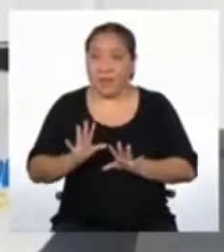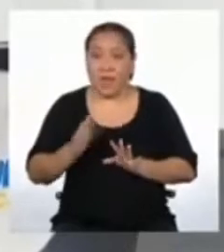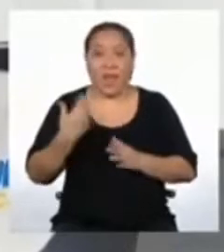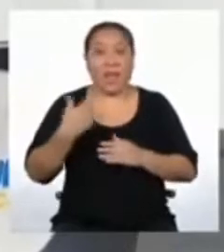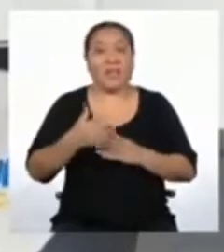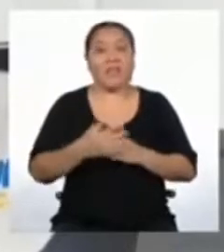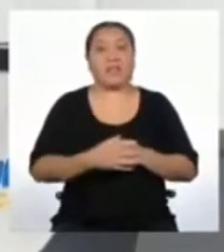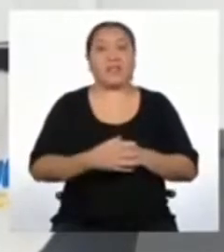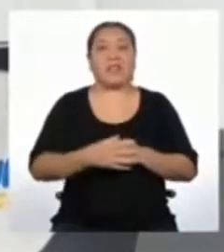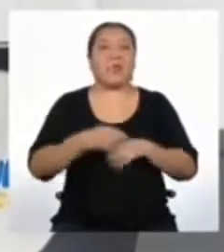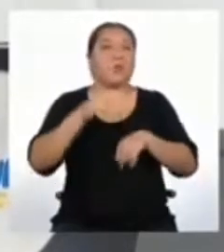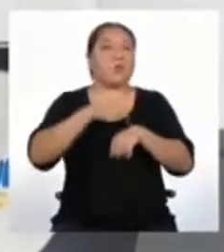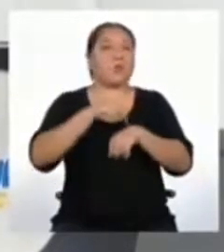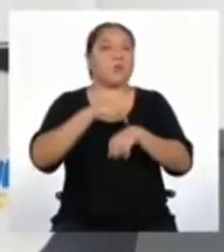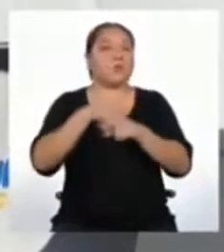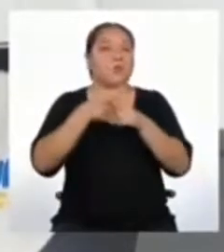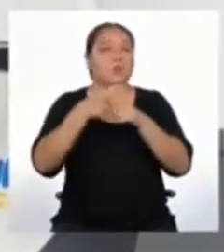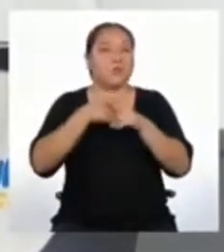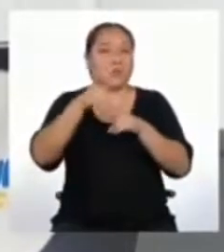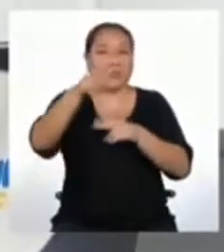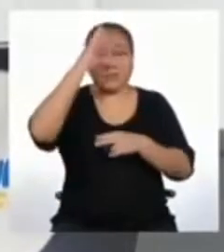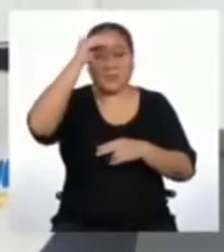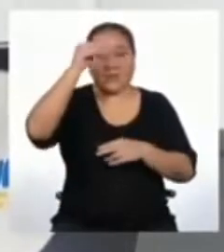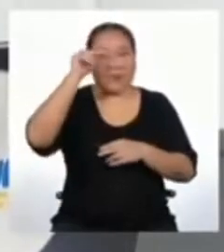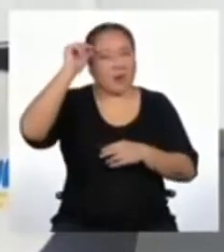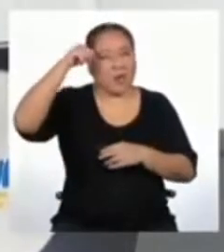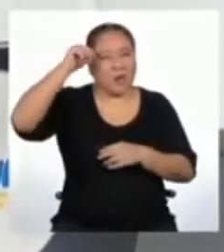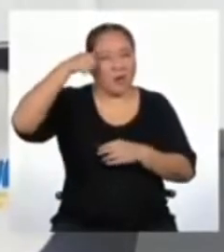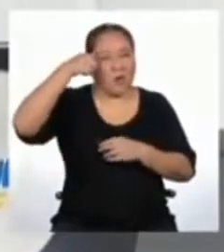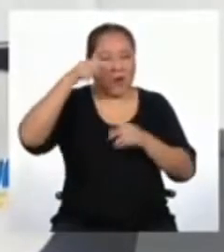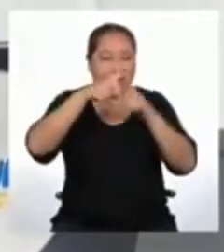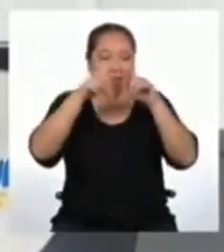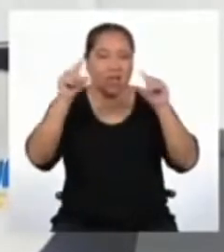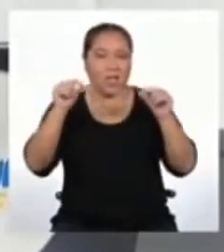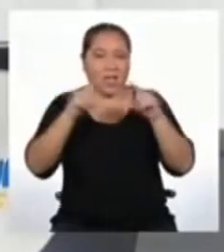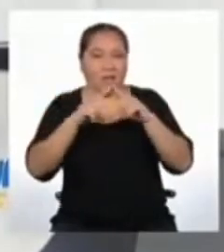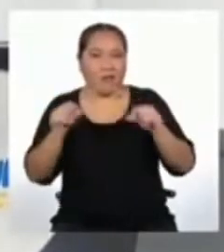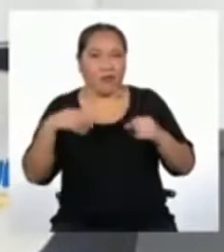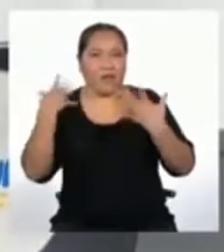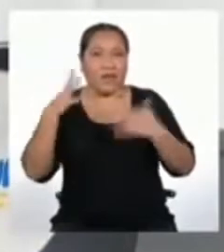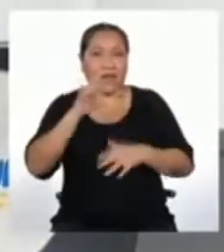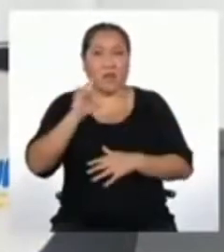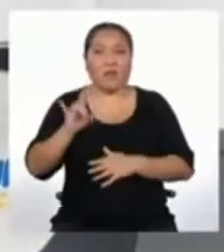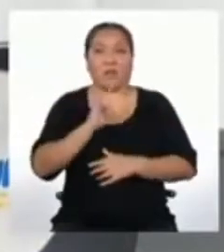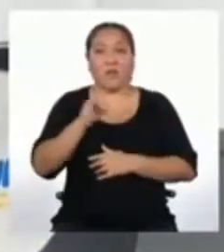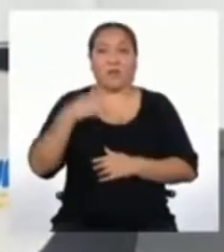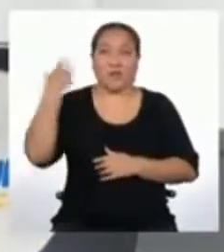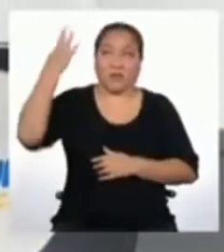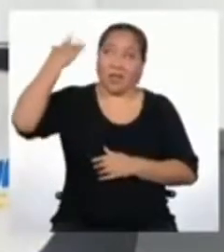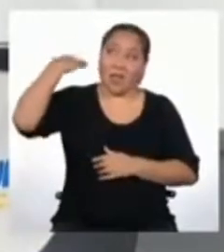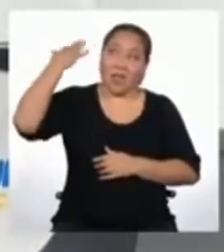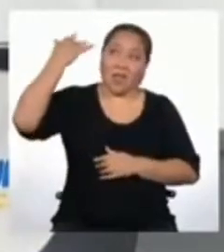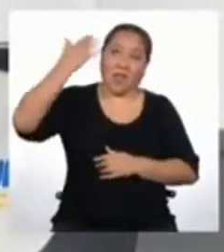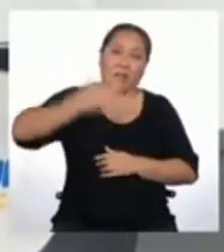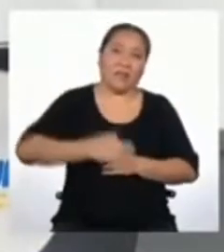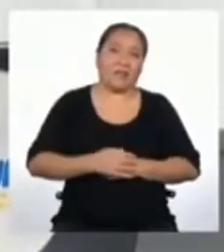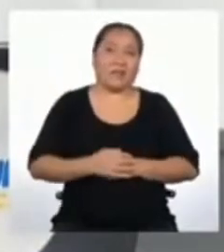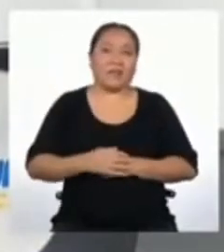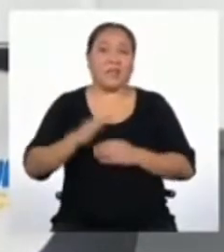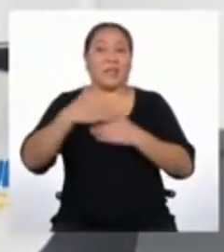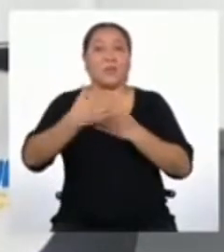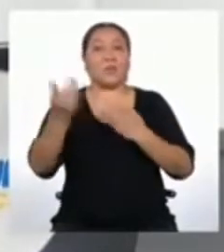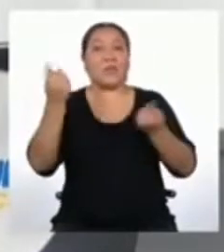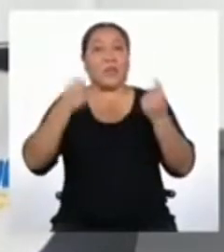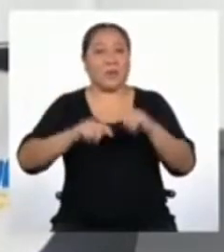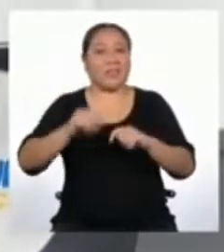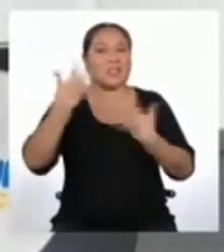vamos a darle un momento a las chicas y los chicos para que repasen bien las fórmulas que hemos estado usando estos últimos días. Lo que viene después de esta